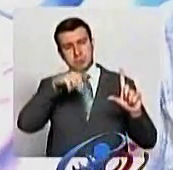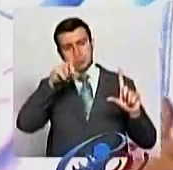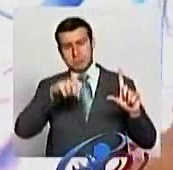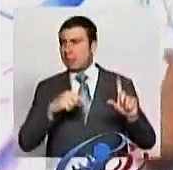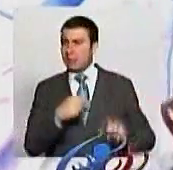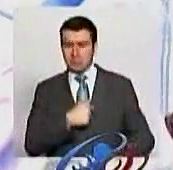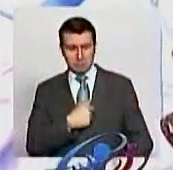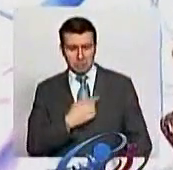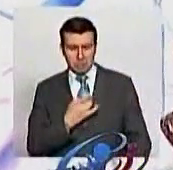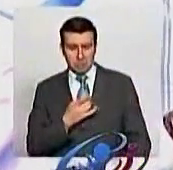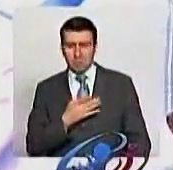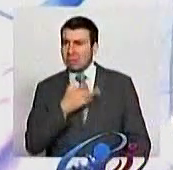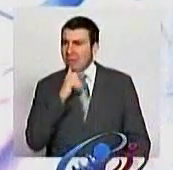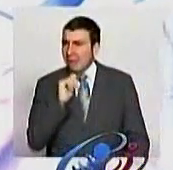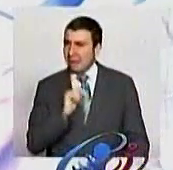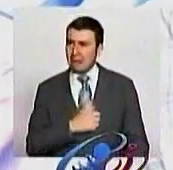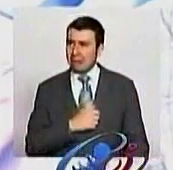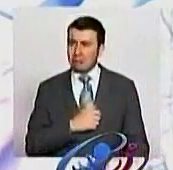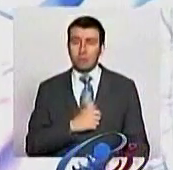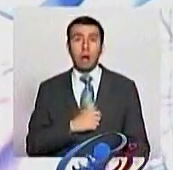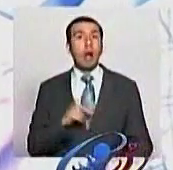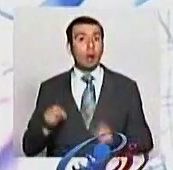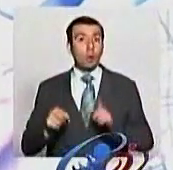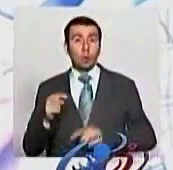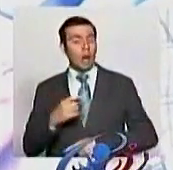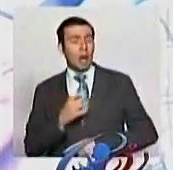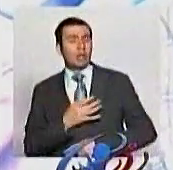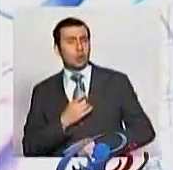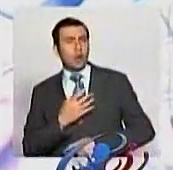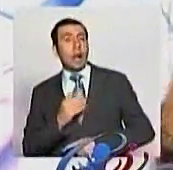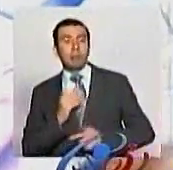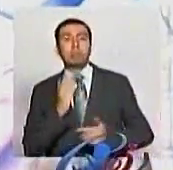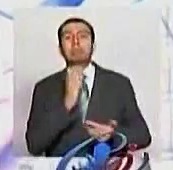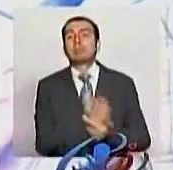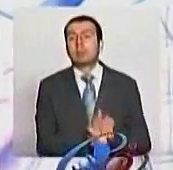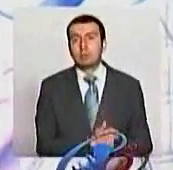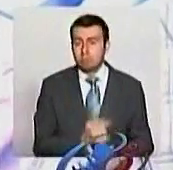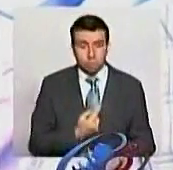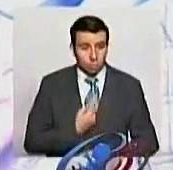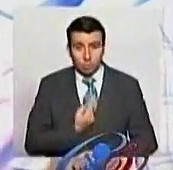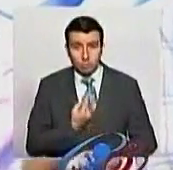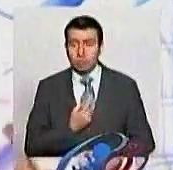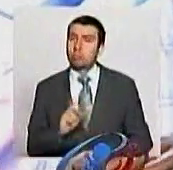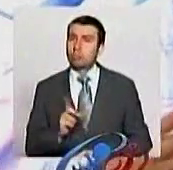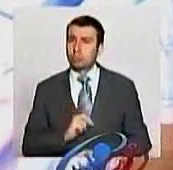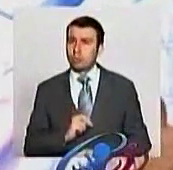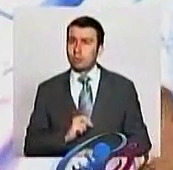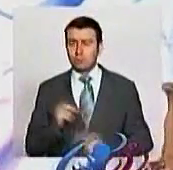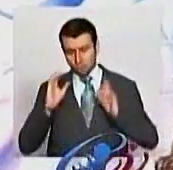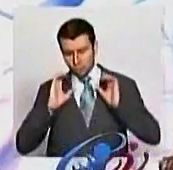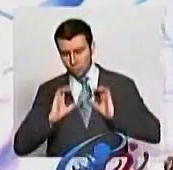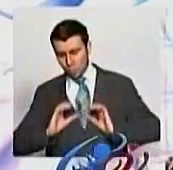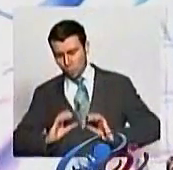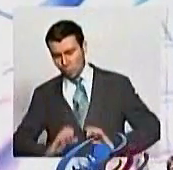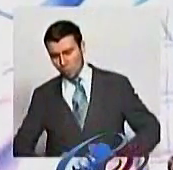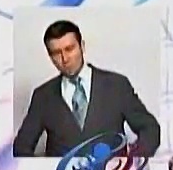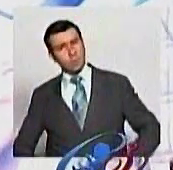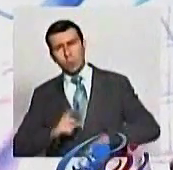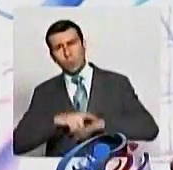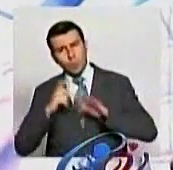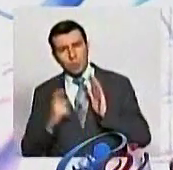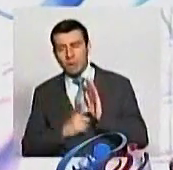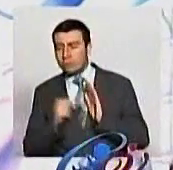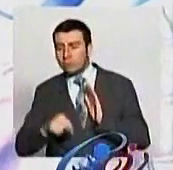dice, no, es que yo voy ahí porque me duele acá, pero es que no es acá únicamente. ¿Qué pasa en el resto del cuerpo para uno pensar que haya o se esté realizando